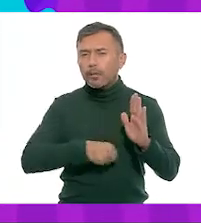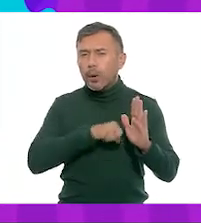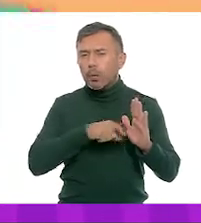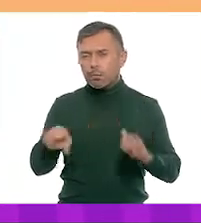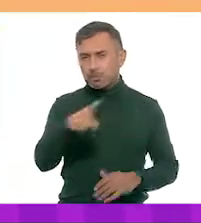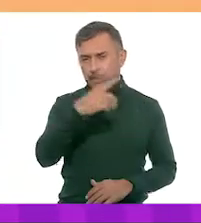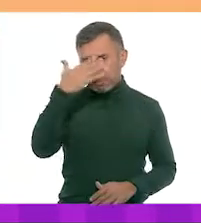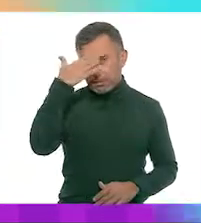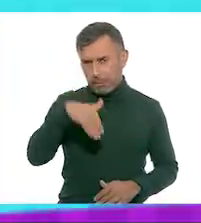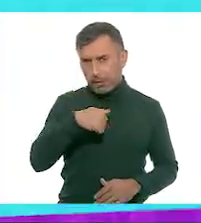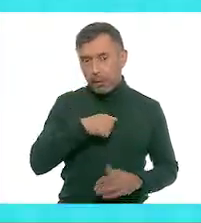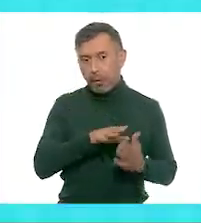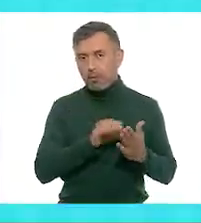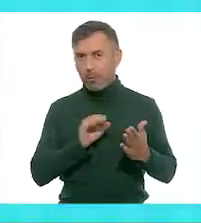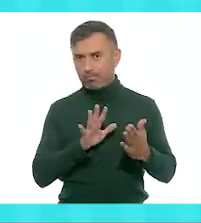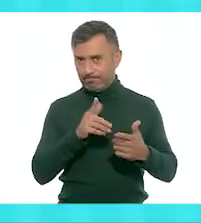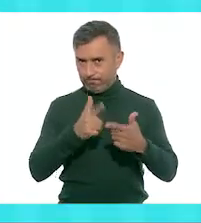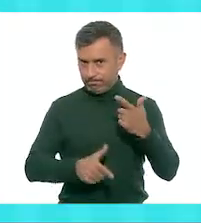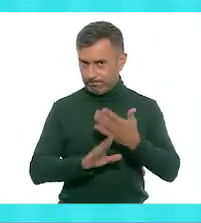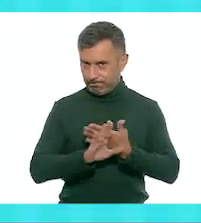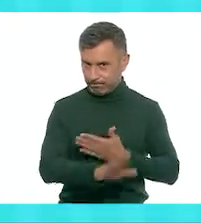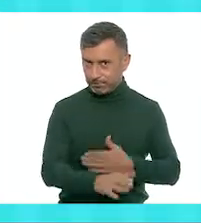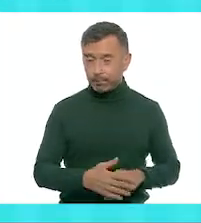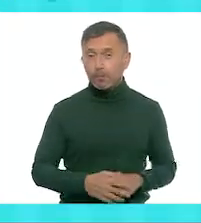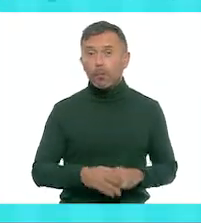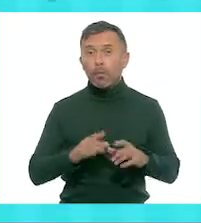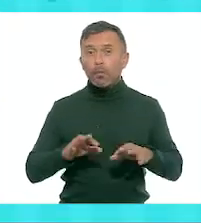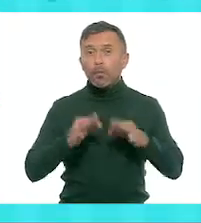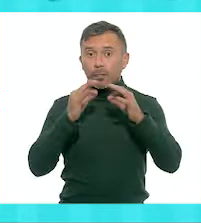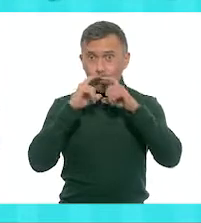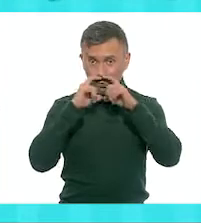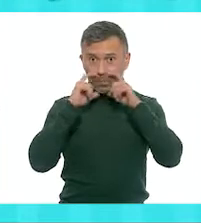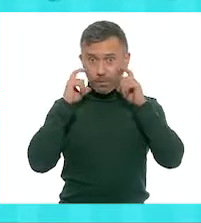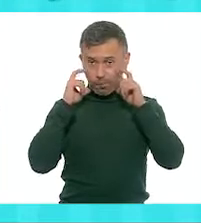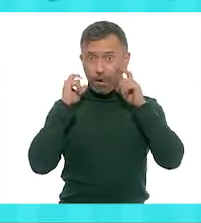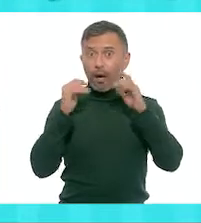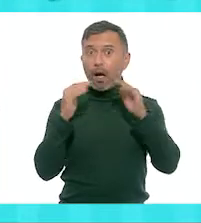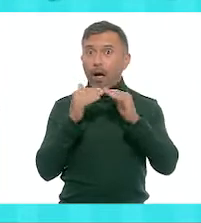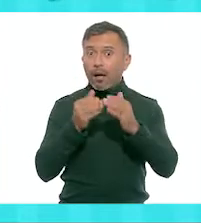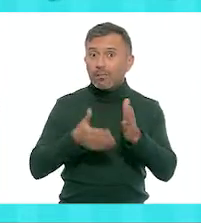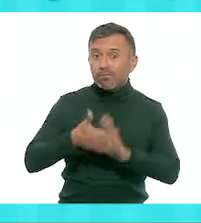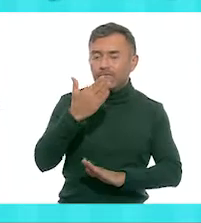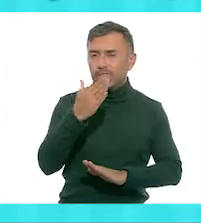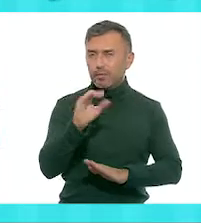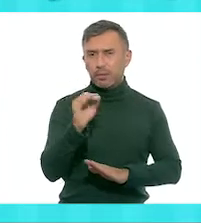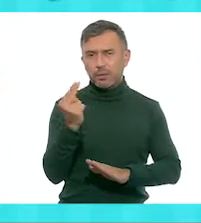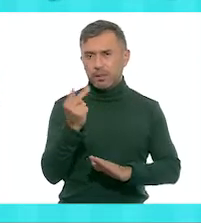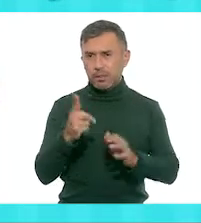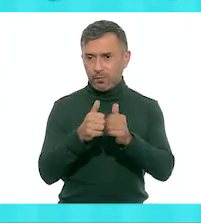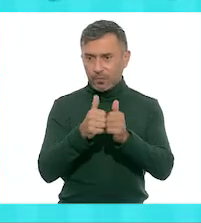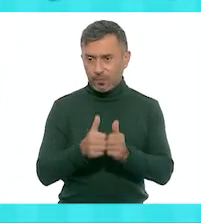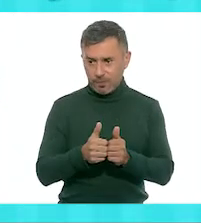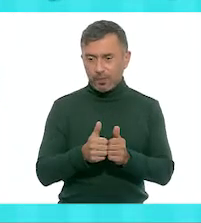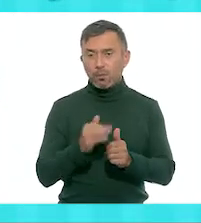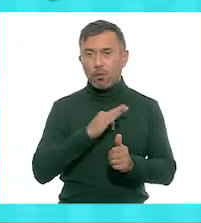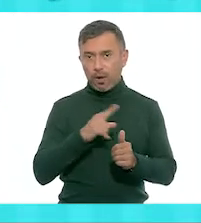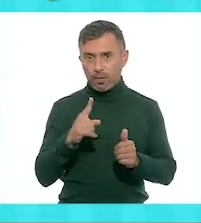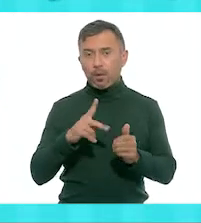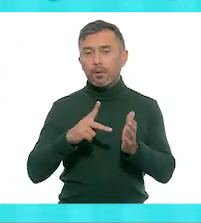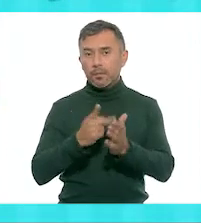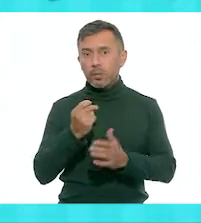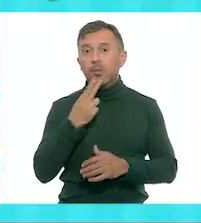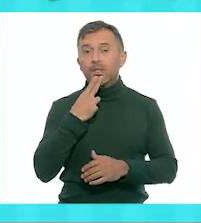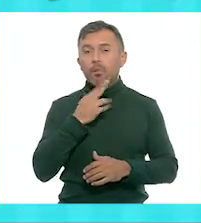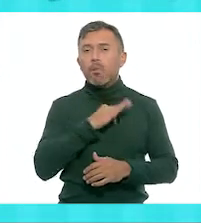contagiarnos. Utiliza cubrebocas. No salgas de casa. Si tienes que hacerlo, recuerda que es obligatorio utilizarlo. Mantén